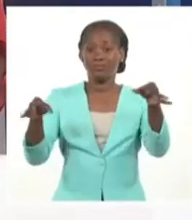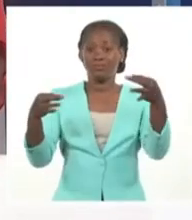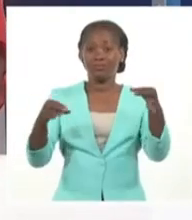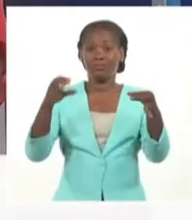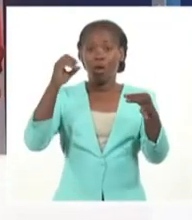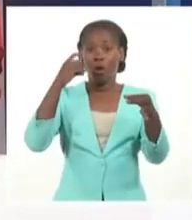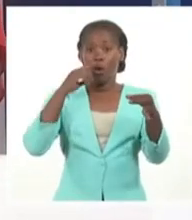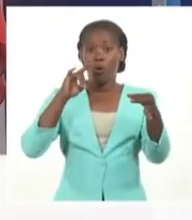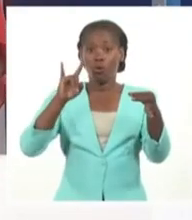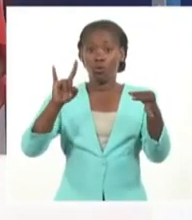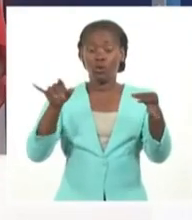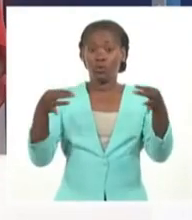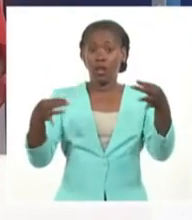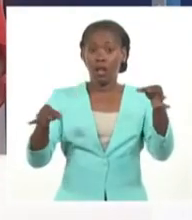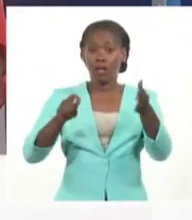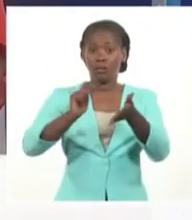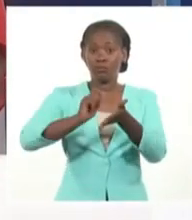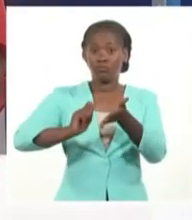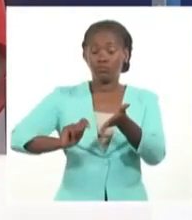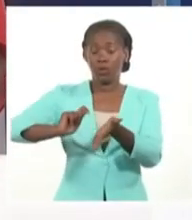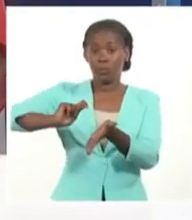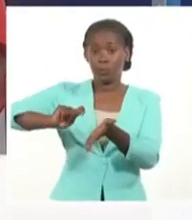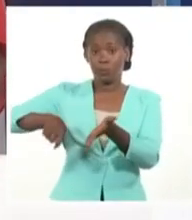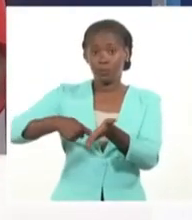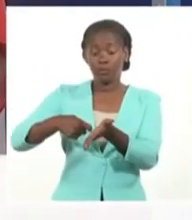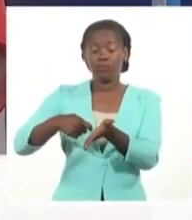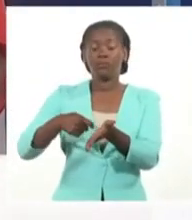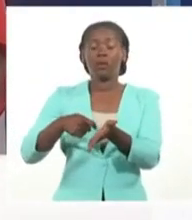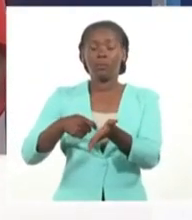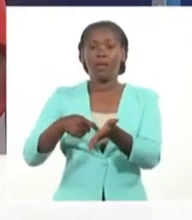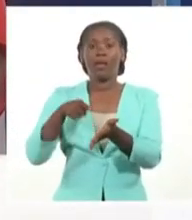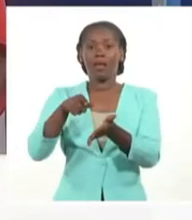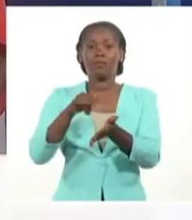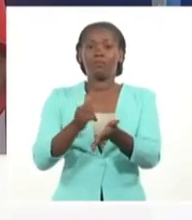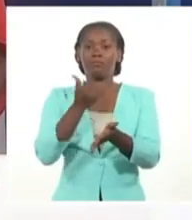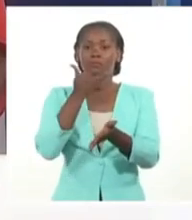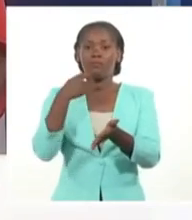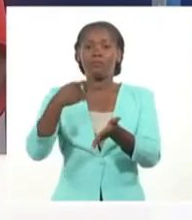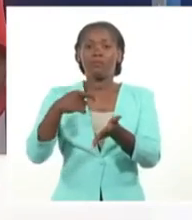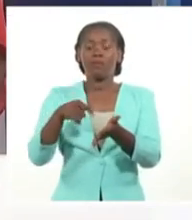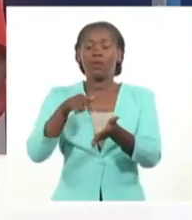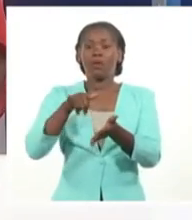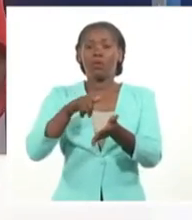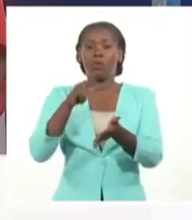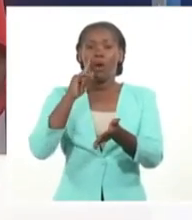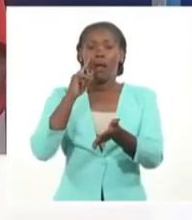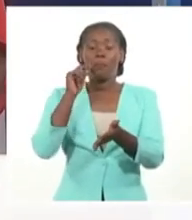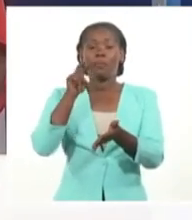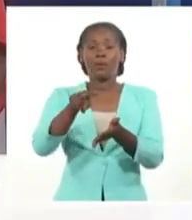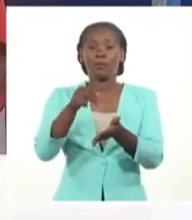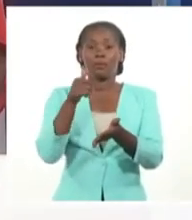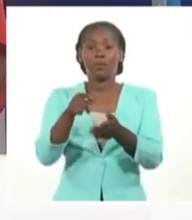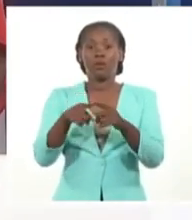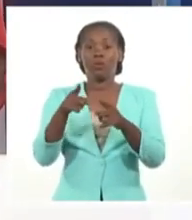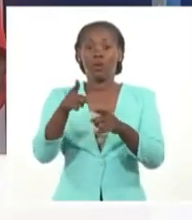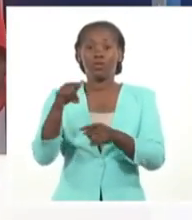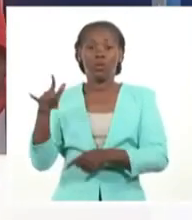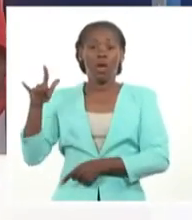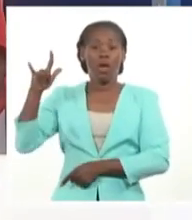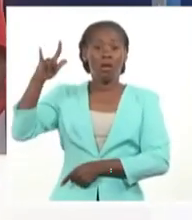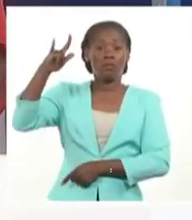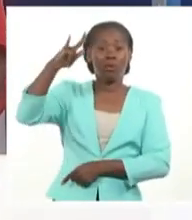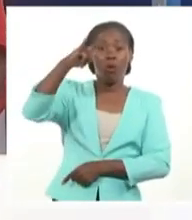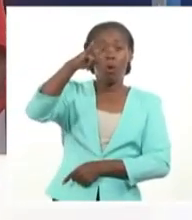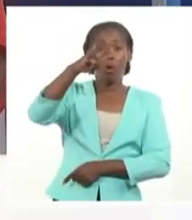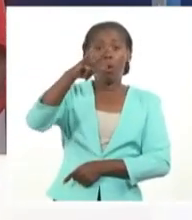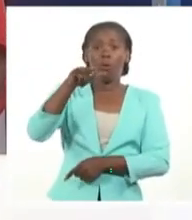al derecho internacional el secuestro del avión y la tripulación de la estatal empresa de transporte Aerocargo del Sur,